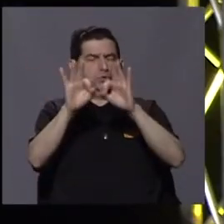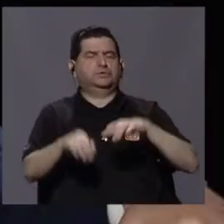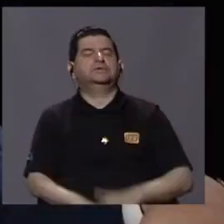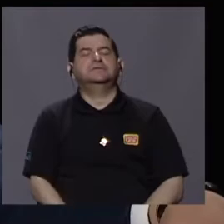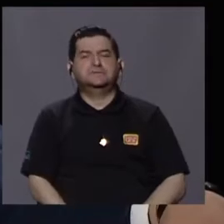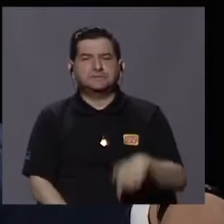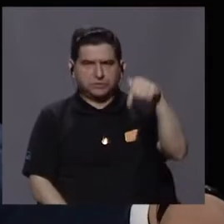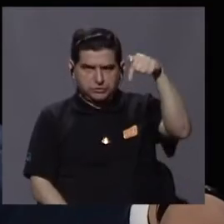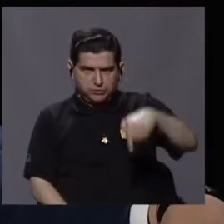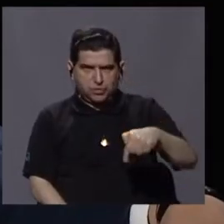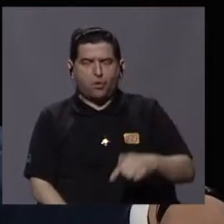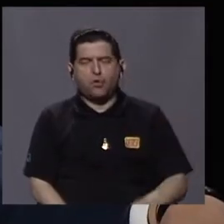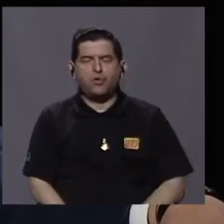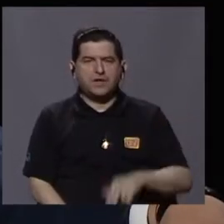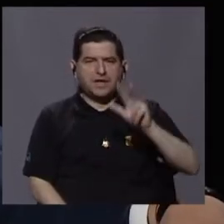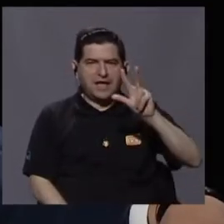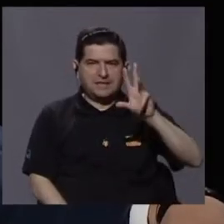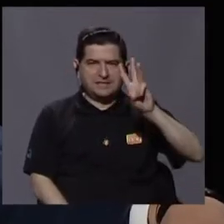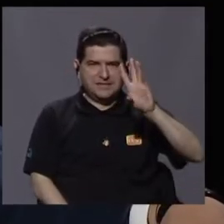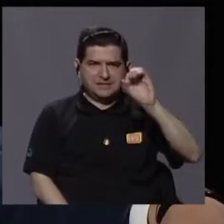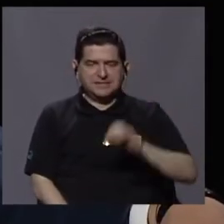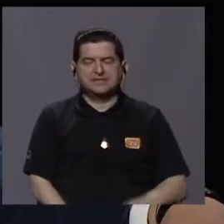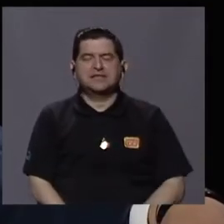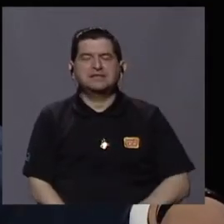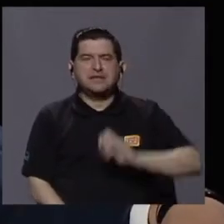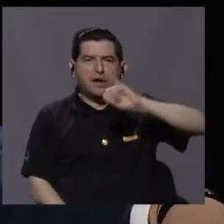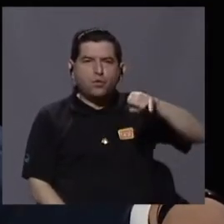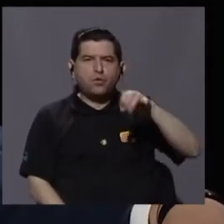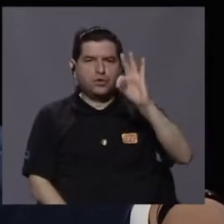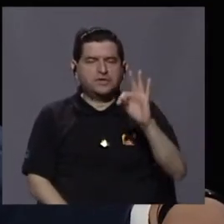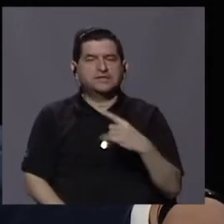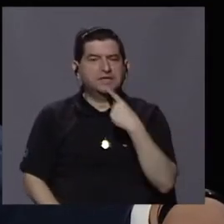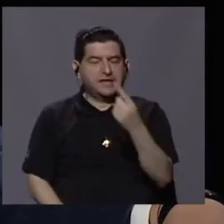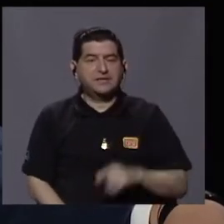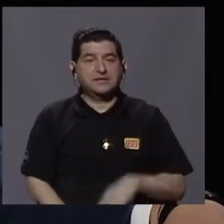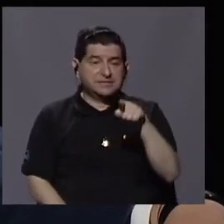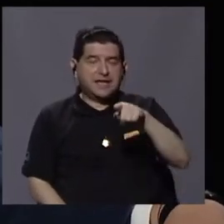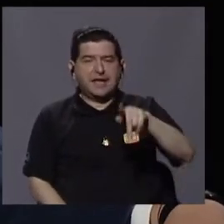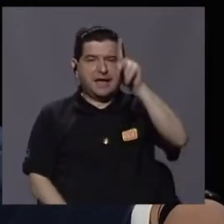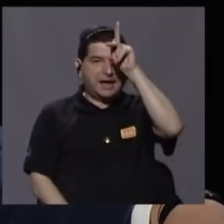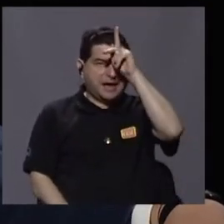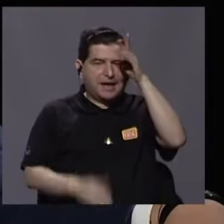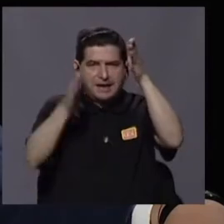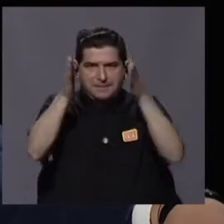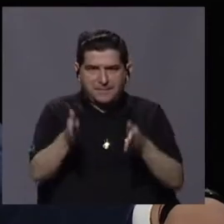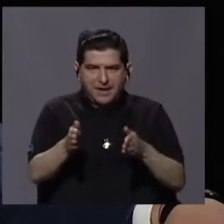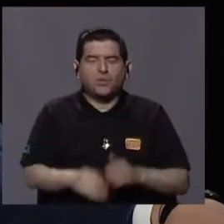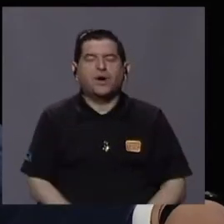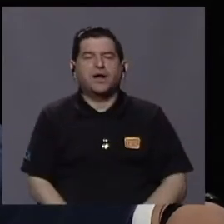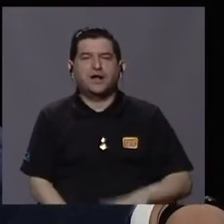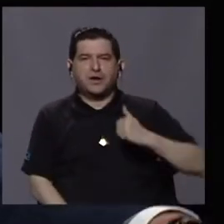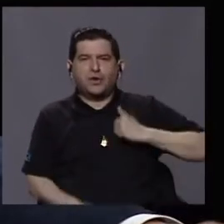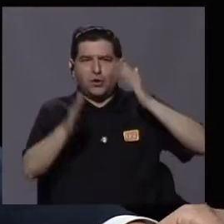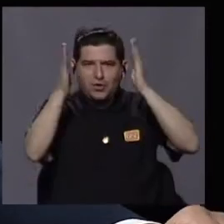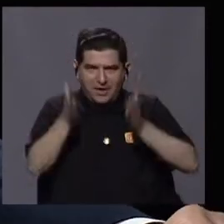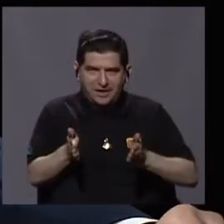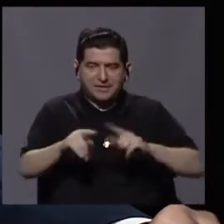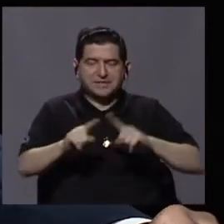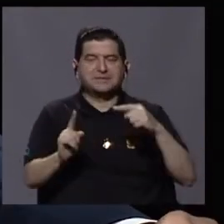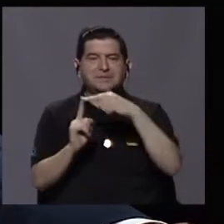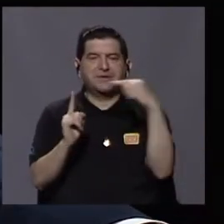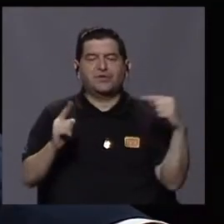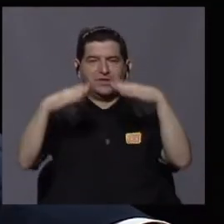en esta mesa de 360 don julio 3 sierra peruano canadiense pero hoy desde holanda conversando con nosotros